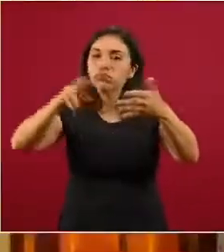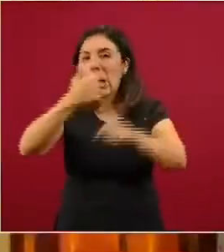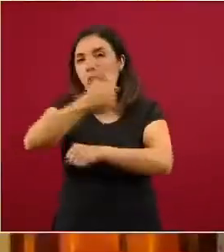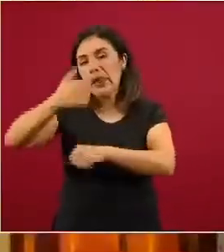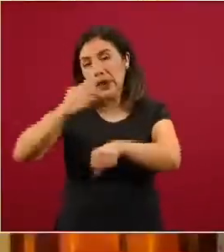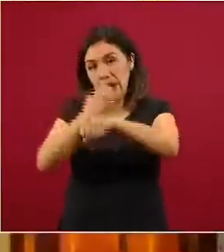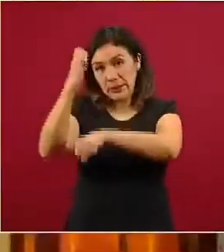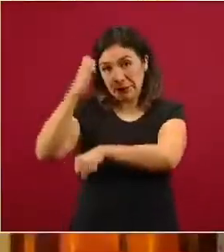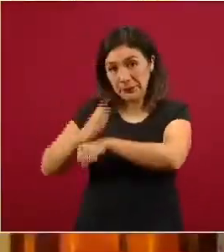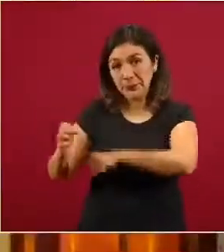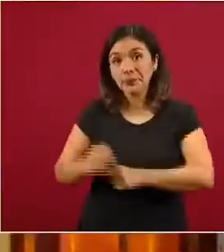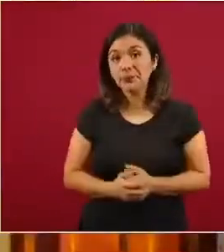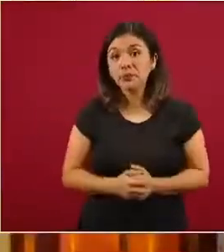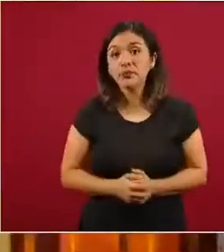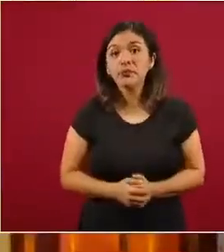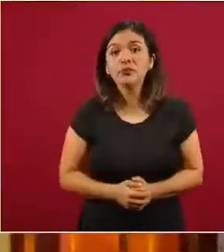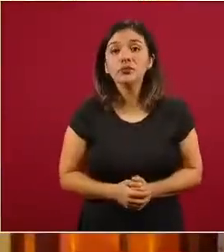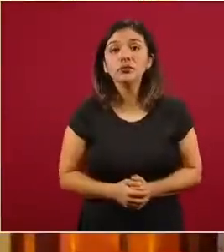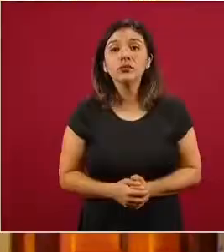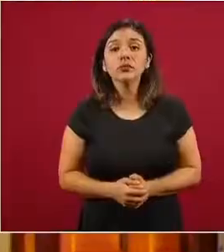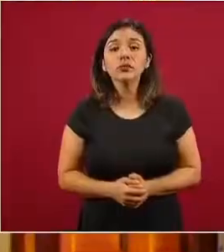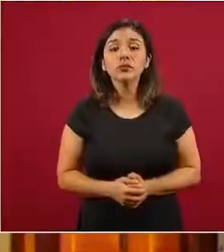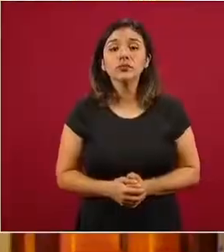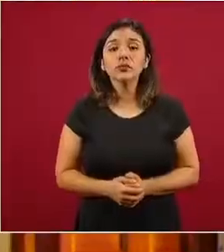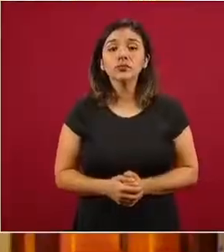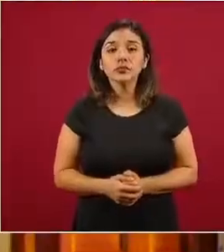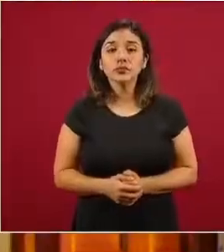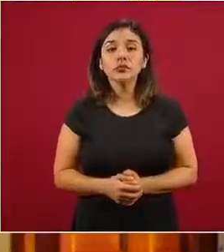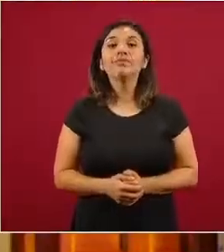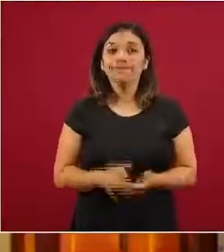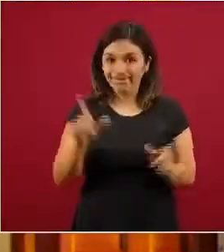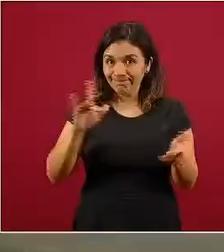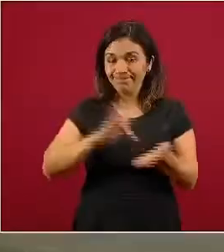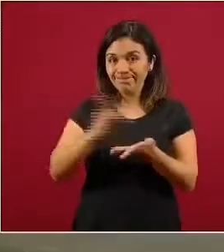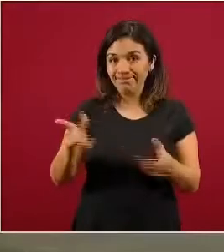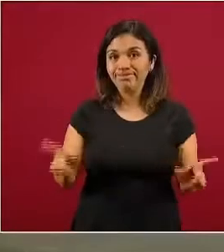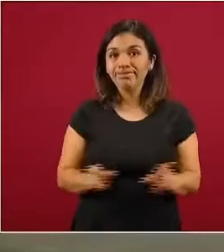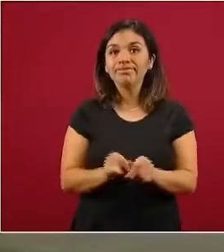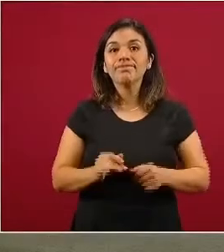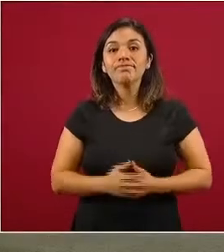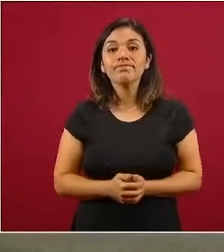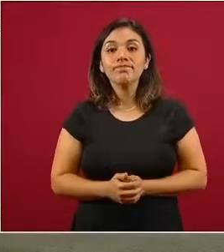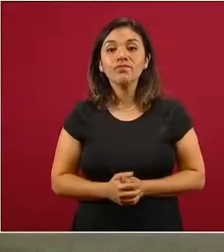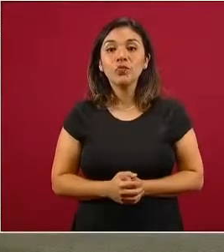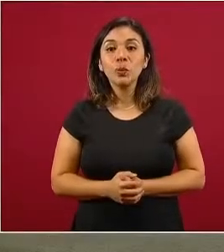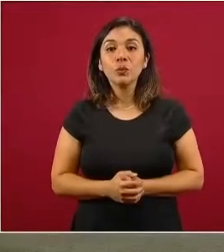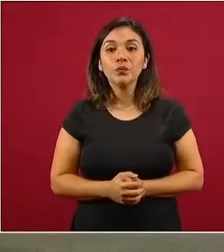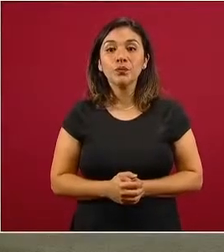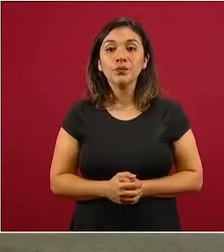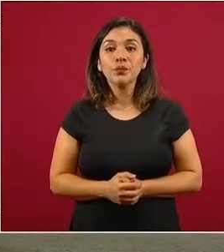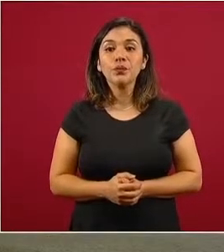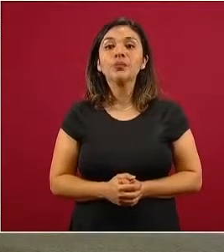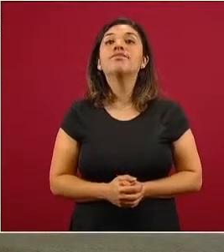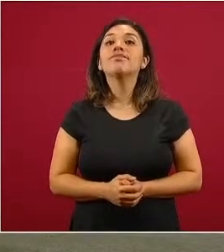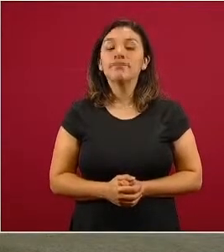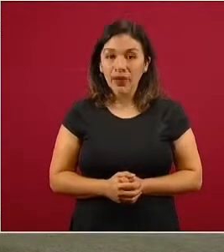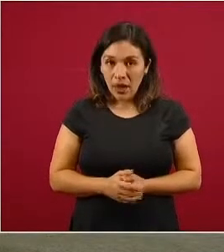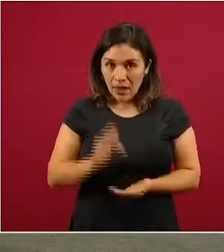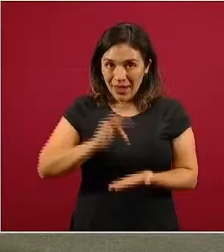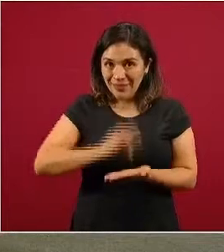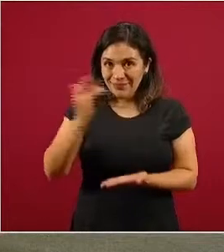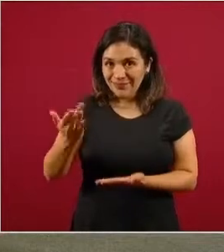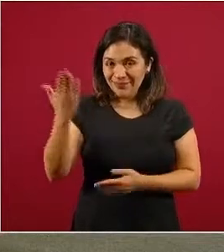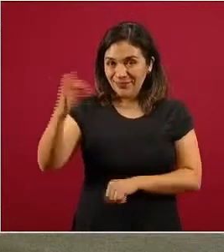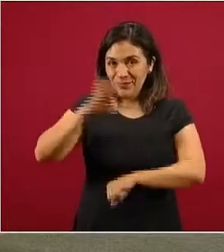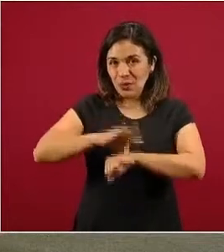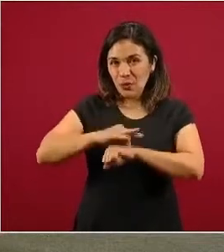las entidades federativas, donde se van a presentar de manera igual, lo mismo, son el mismo tipo de gráfica que describí